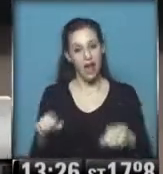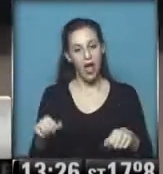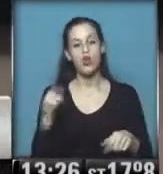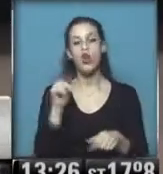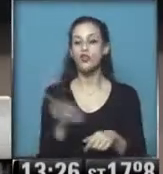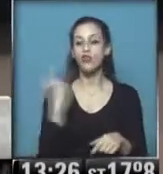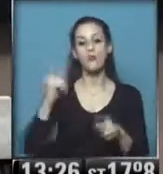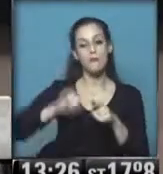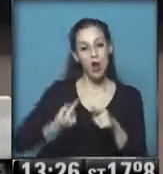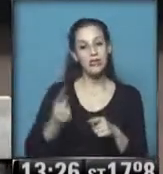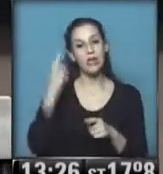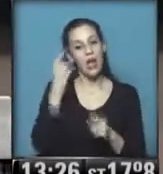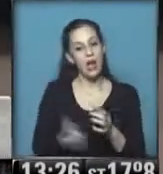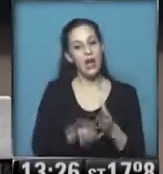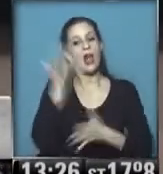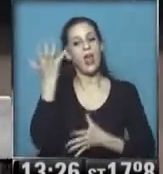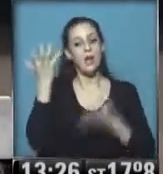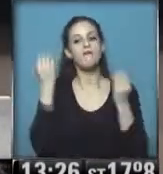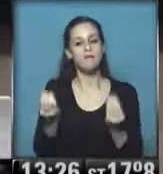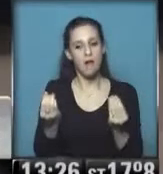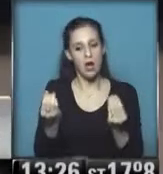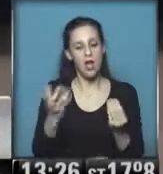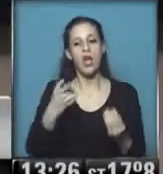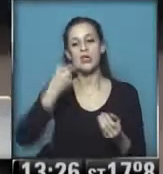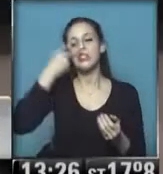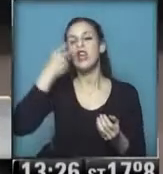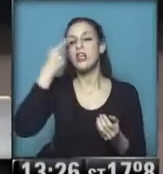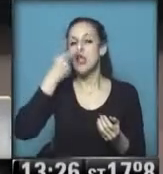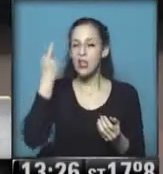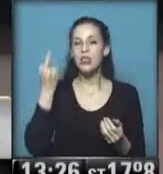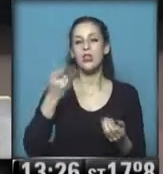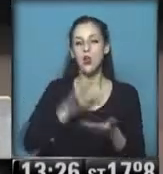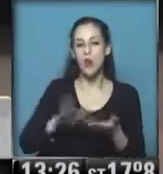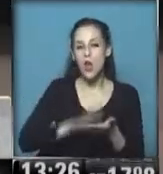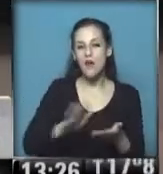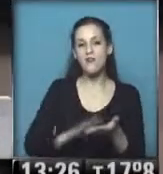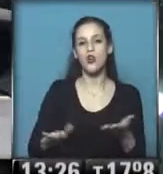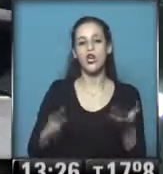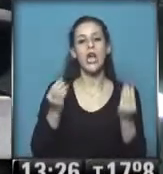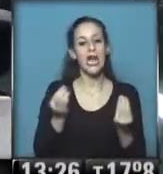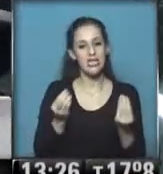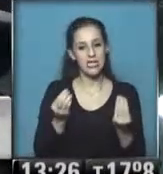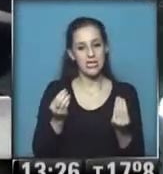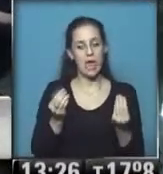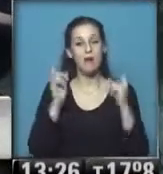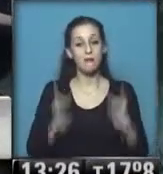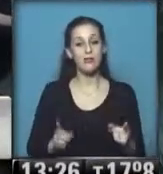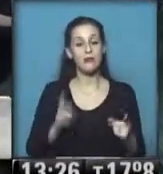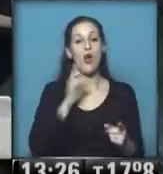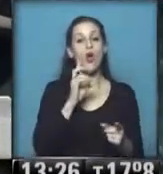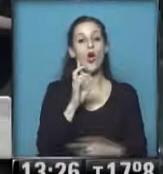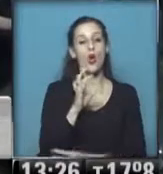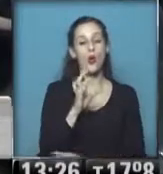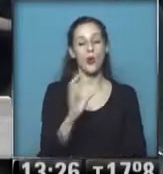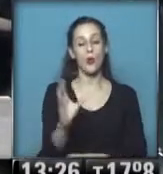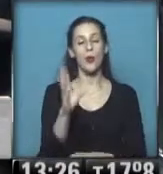dentro de esta líneas de trabajo una experiencia interesantísima y muy exitosa que estamos desarrollando es directamente a partir de un acuerdo con el mercado central